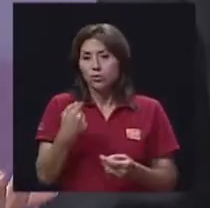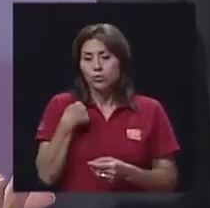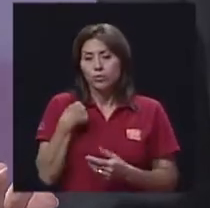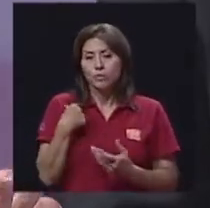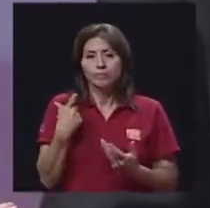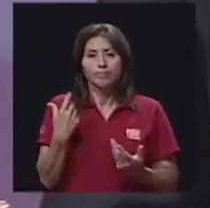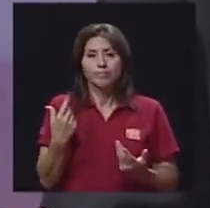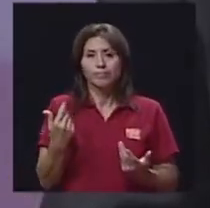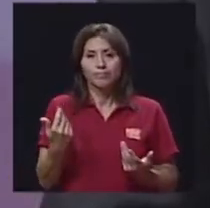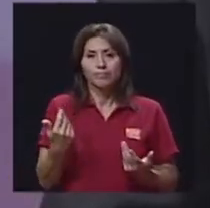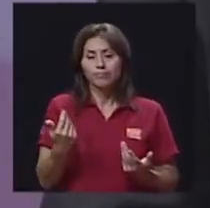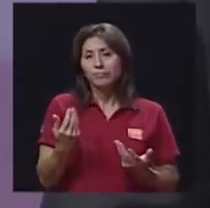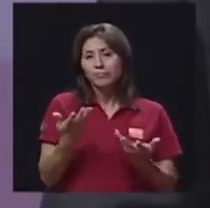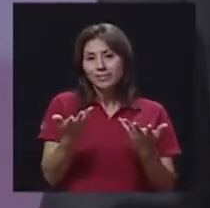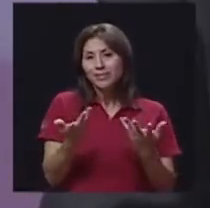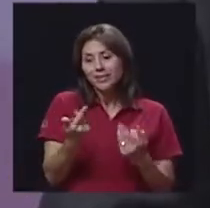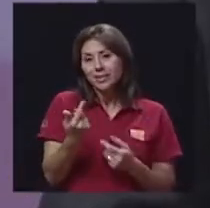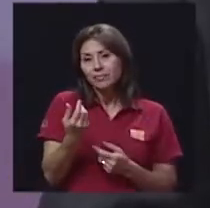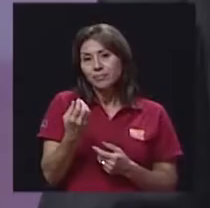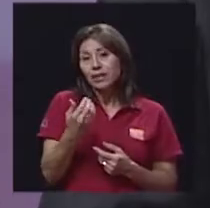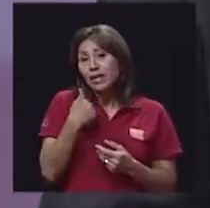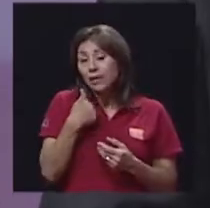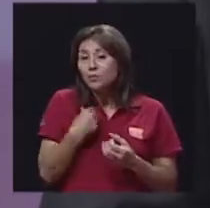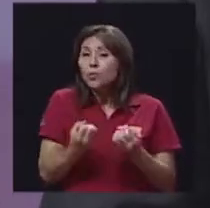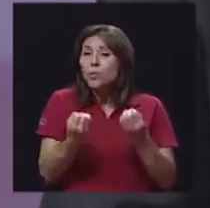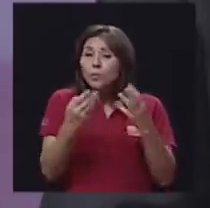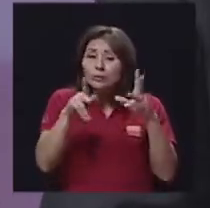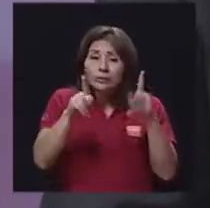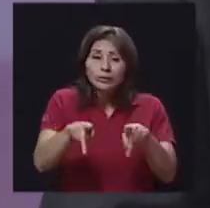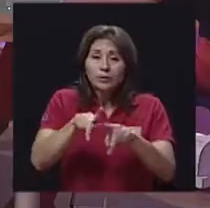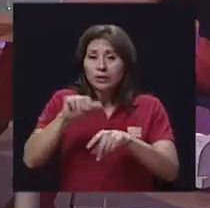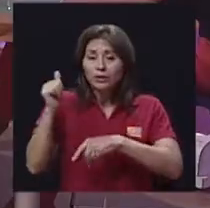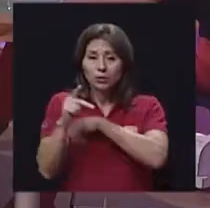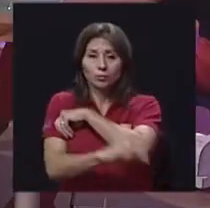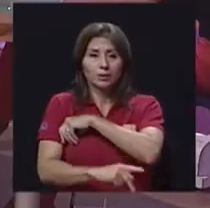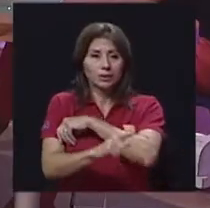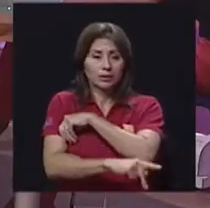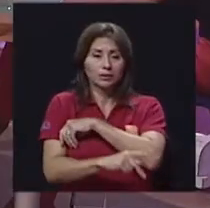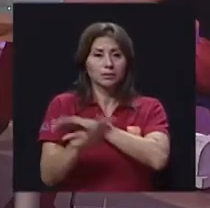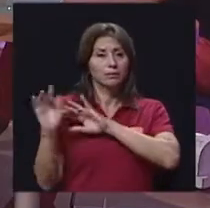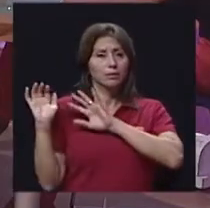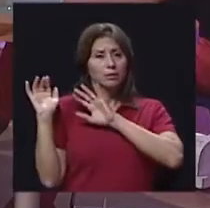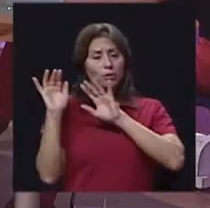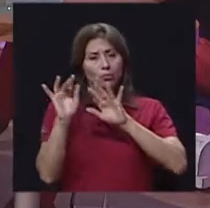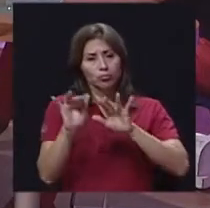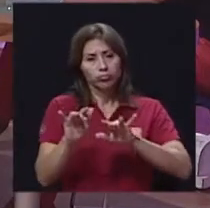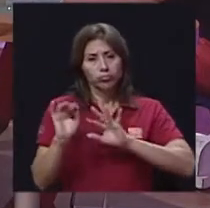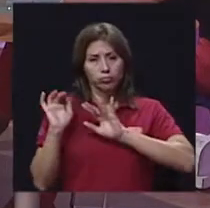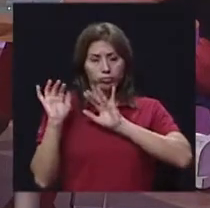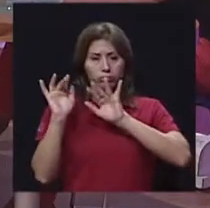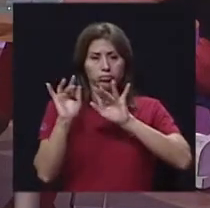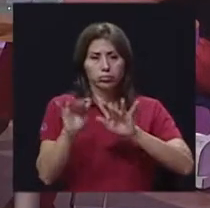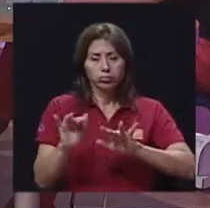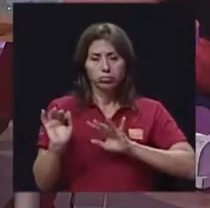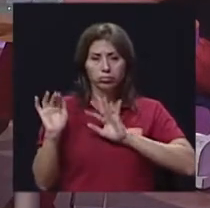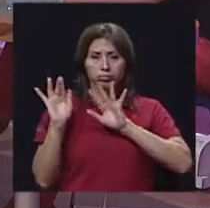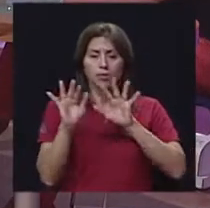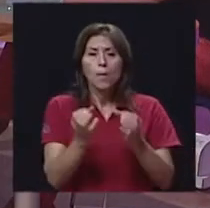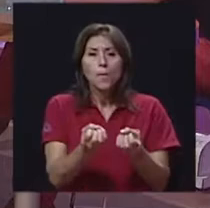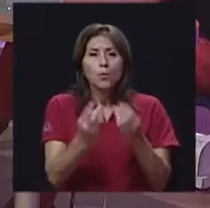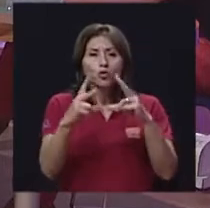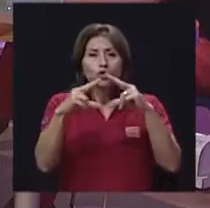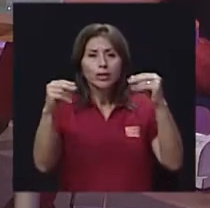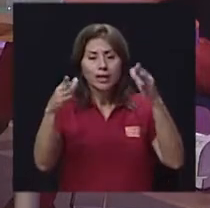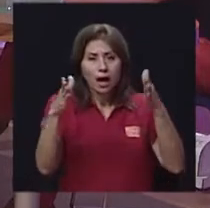si tenemos una gran población migrante en este país, uh-huh, tenemos muchísimos nicaragüenses que vienen